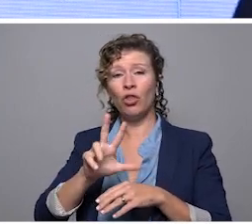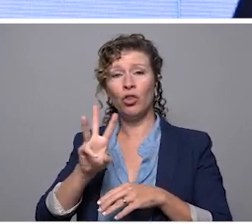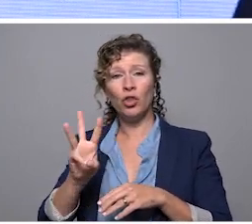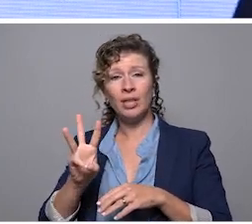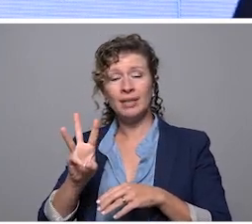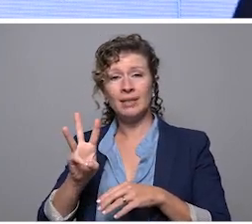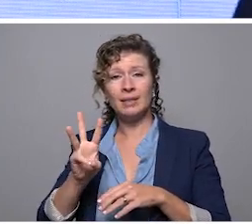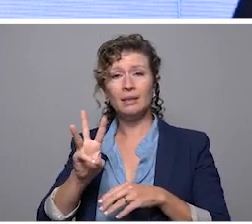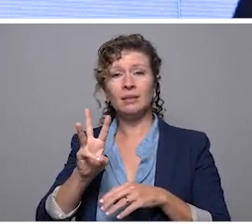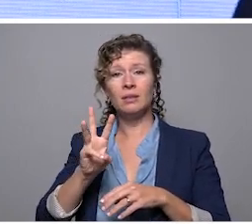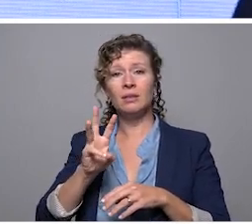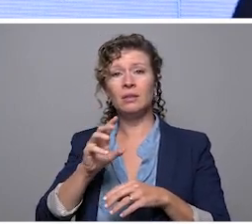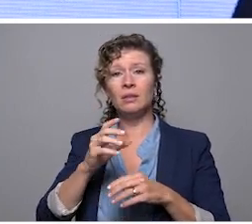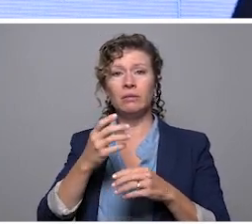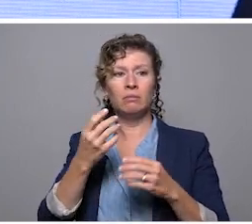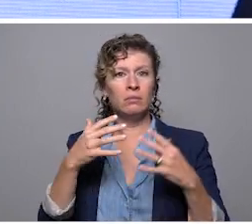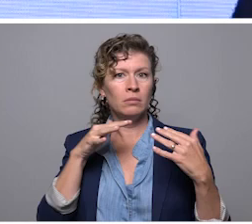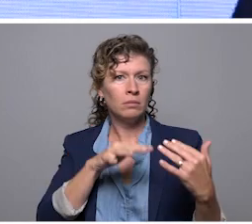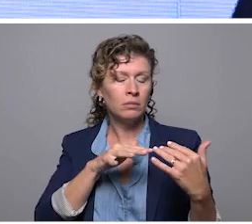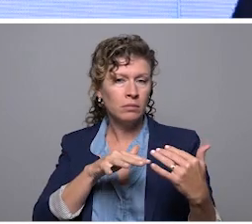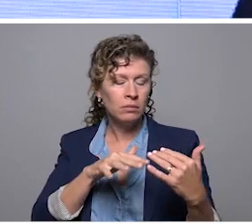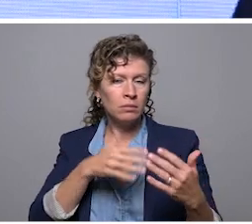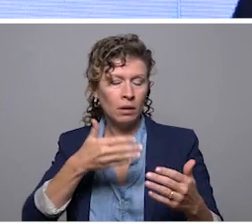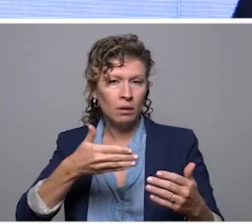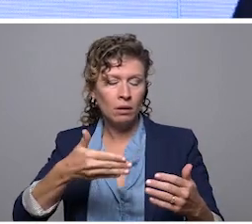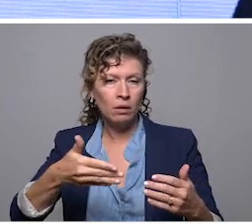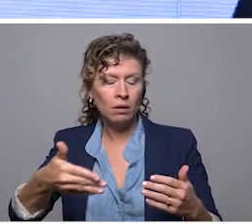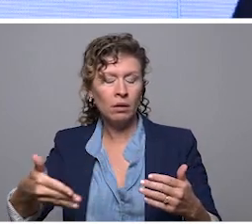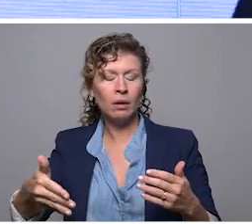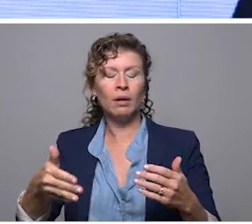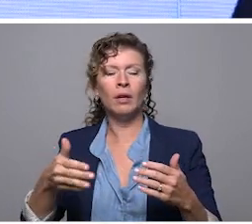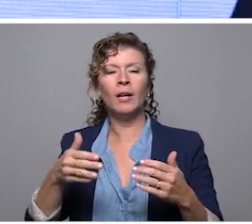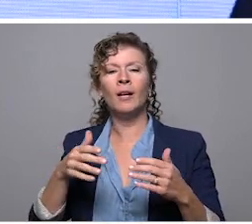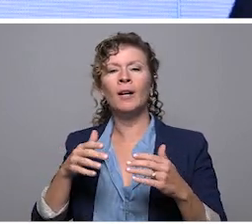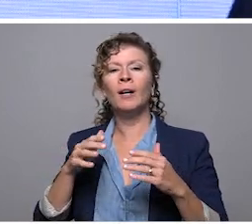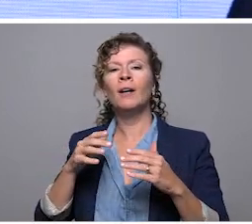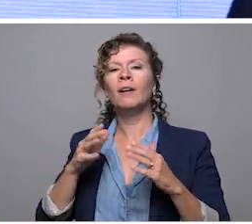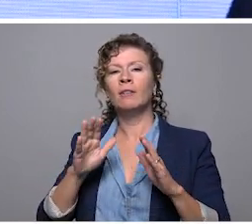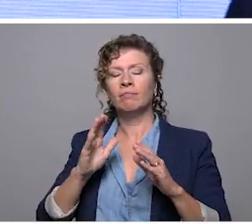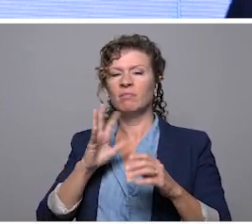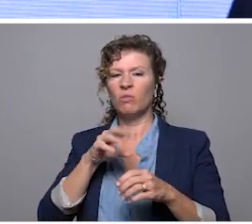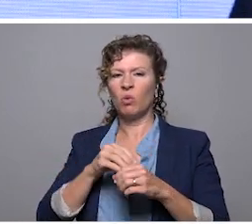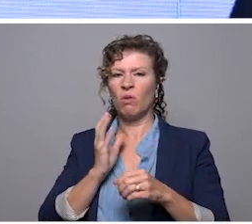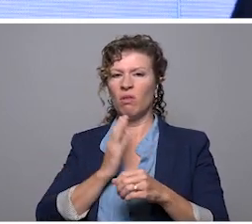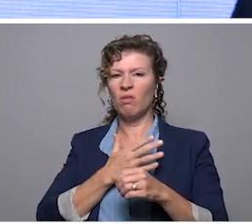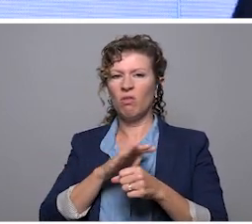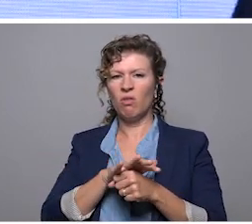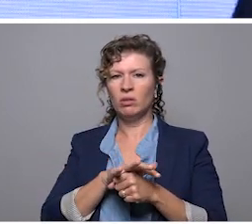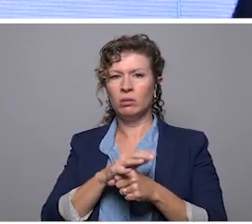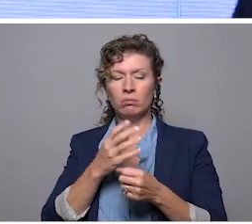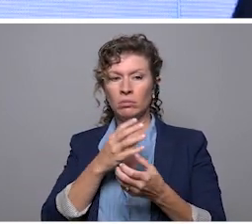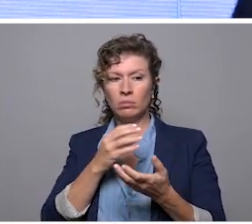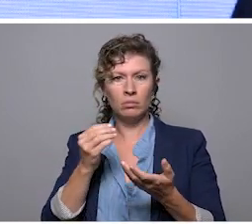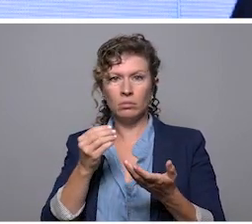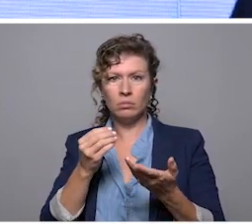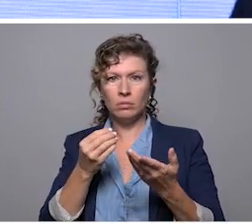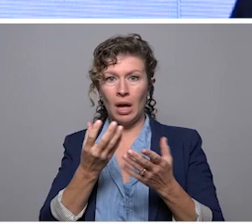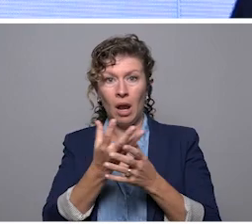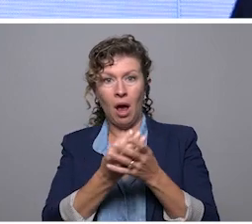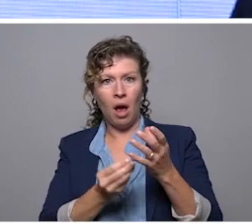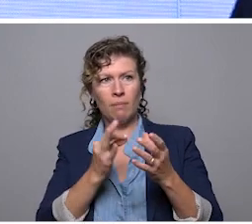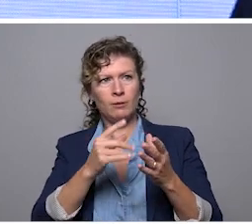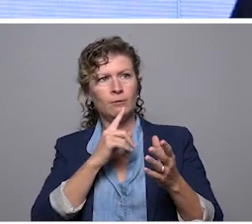Estado para proveer los servicios básicos de Educación salud ha obligado a las comunidades a generar sus sus propios procesos de